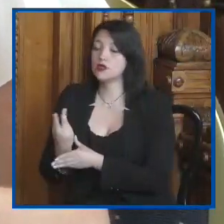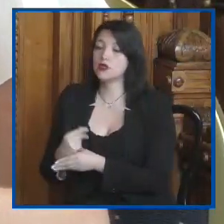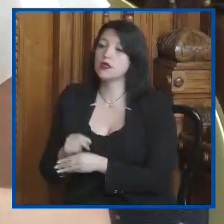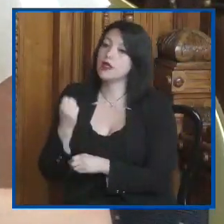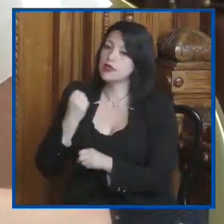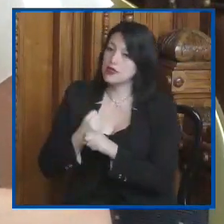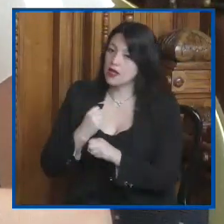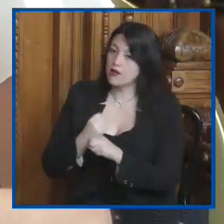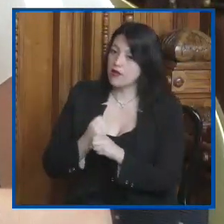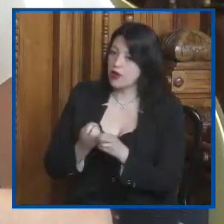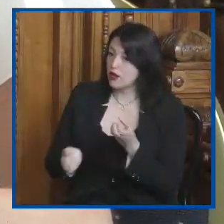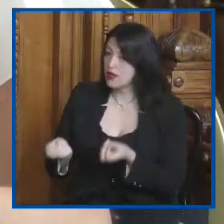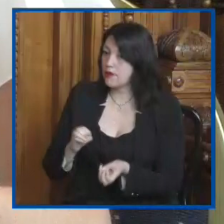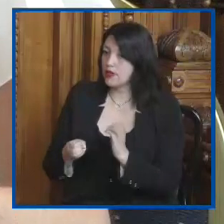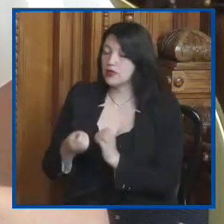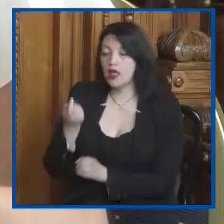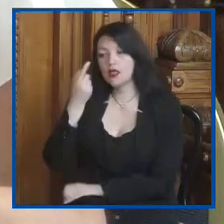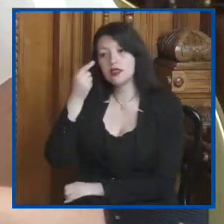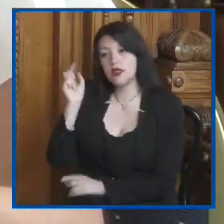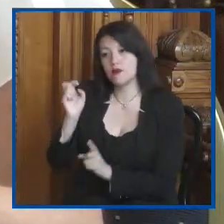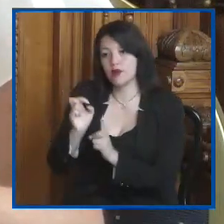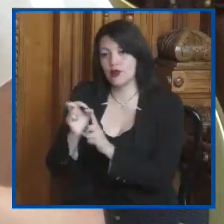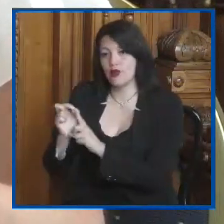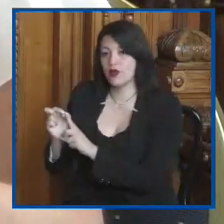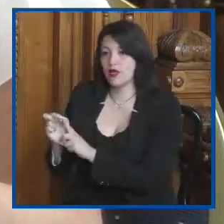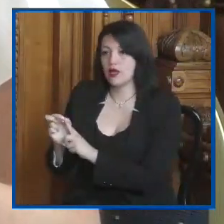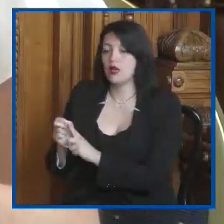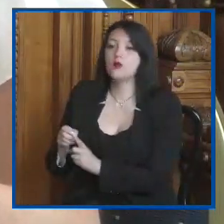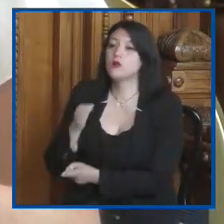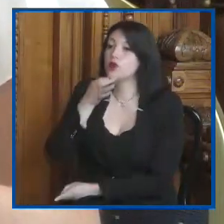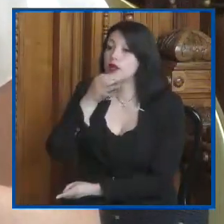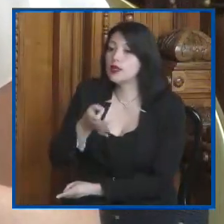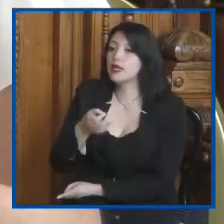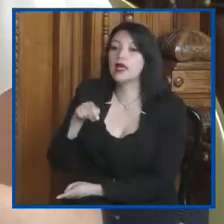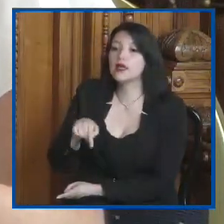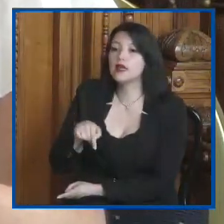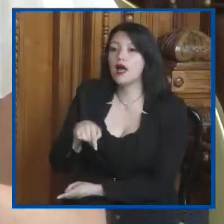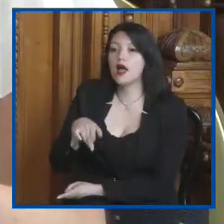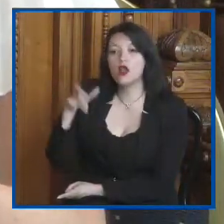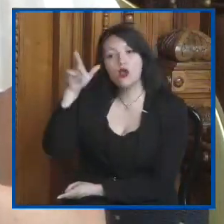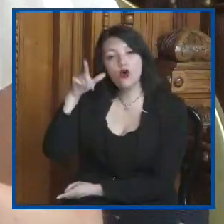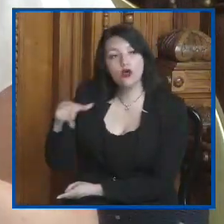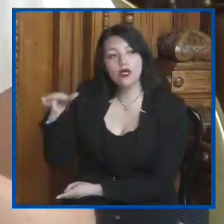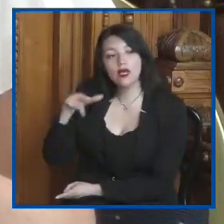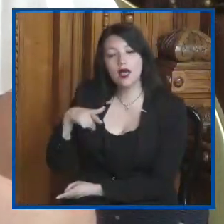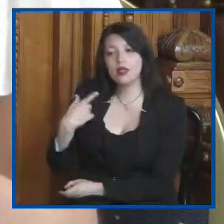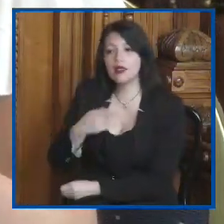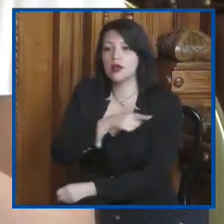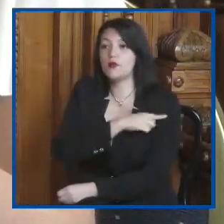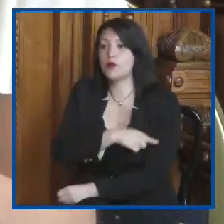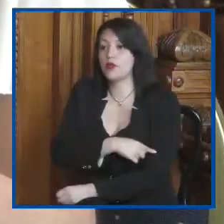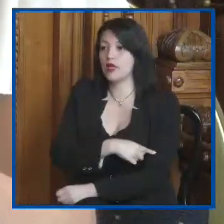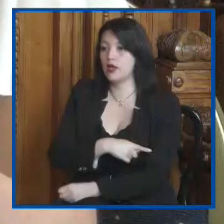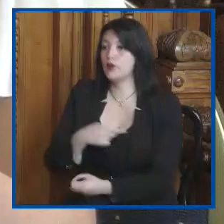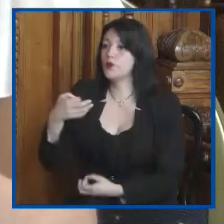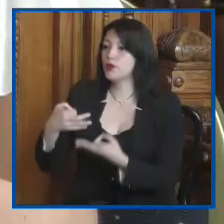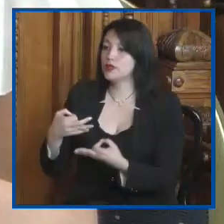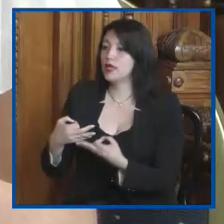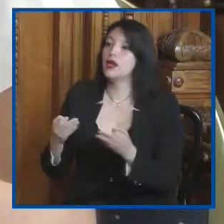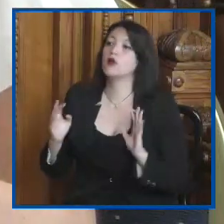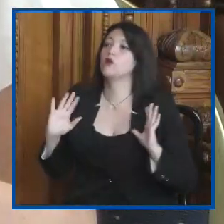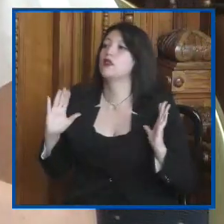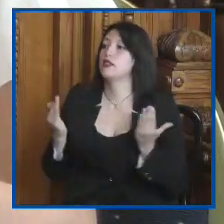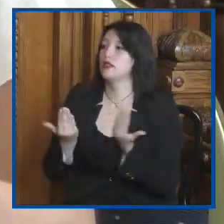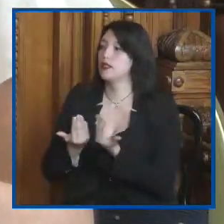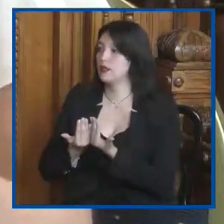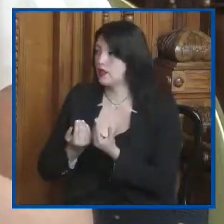la aplicación de nuevas tecnologías. Porque, como les digo, en esta lógica de que el Poder Judicial es oscuro, es cerrado, es